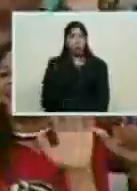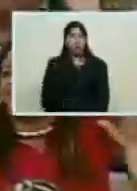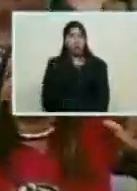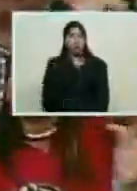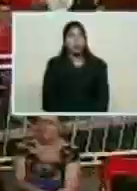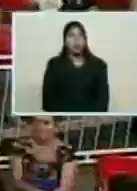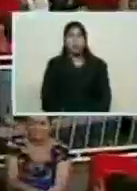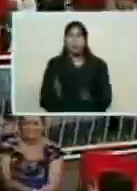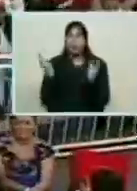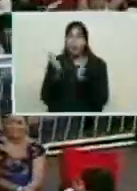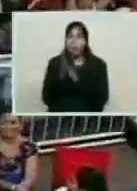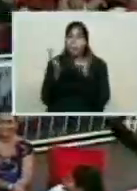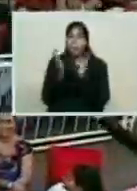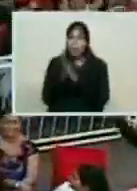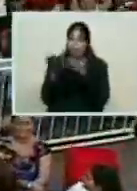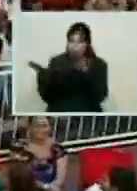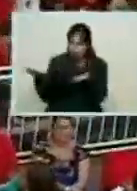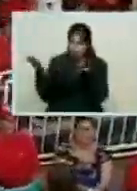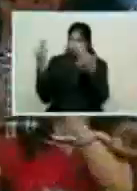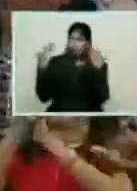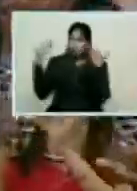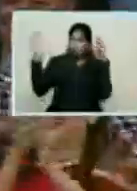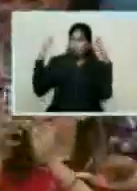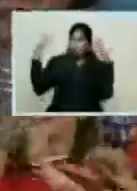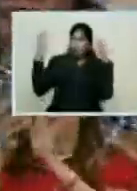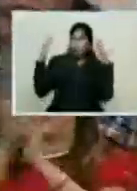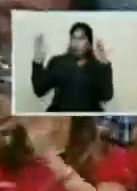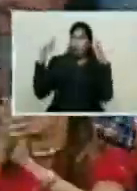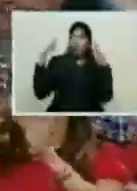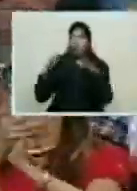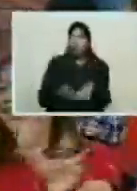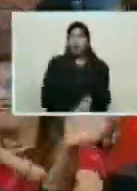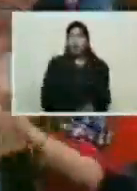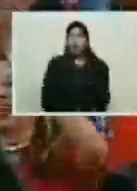Mira eso, un aplauso a esta bigotona, ¿vale?